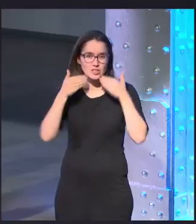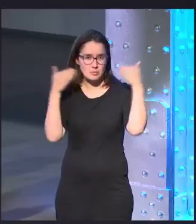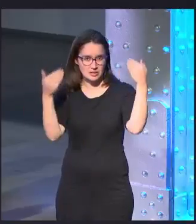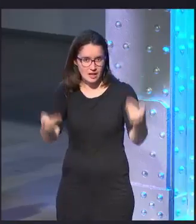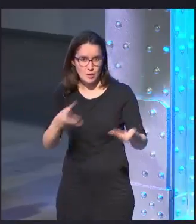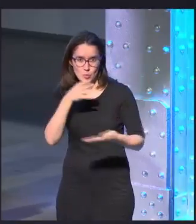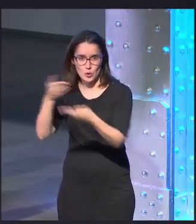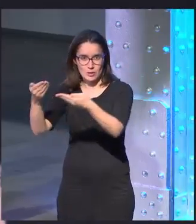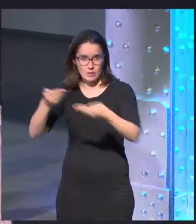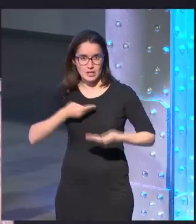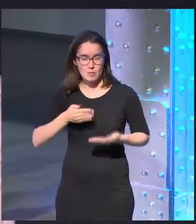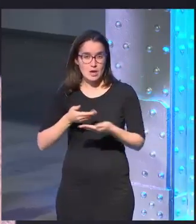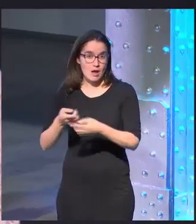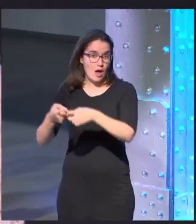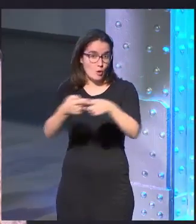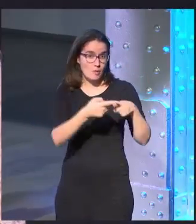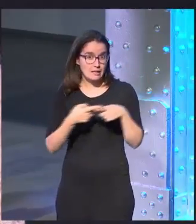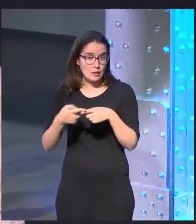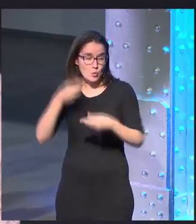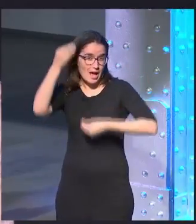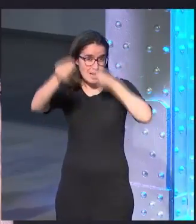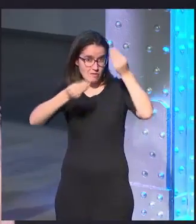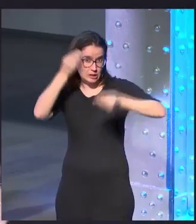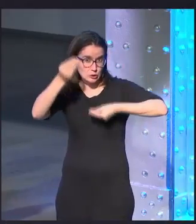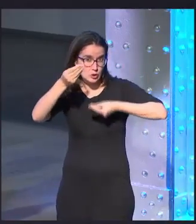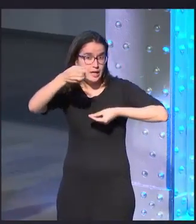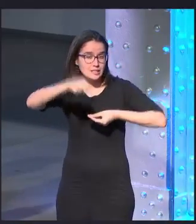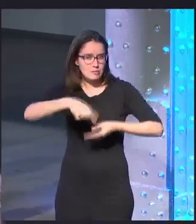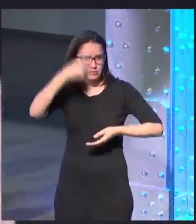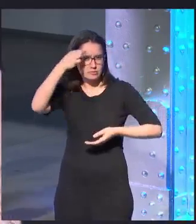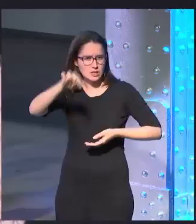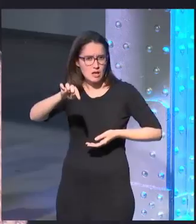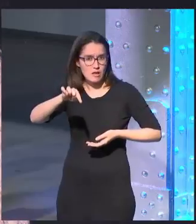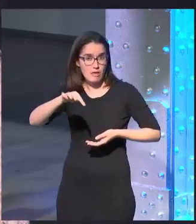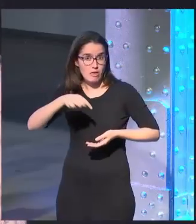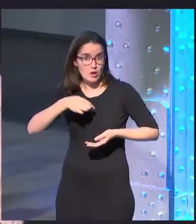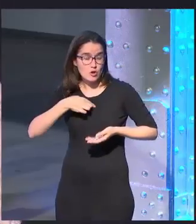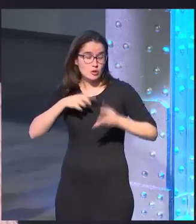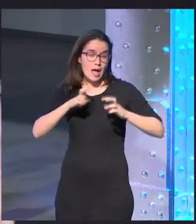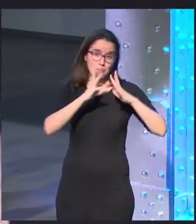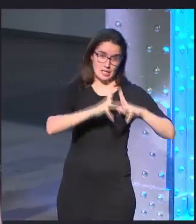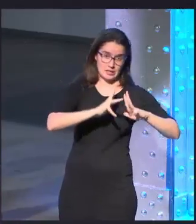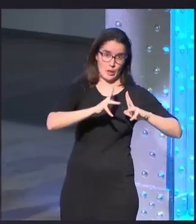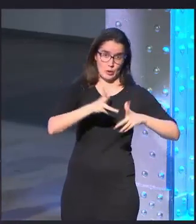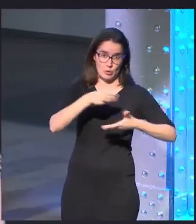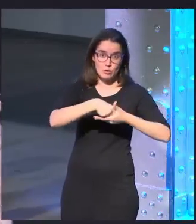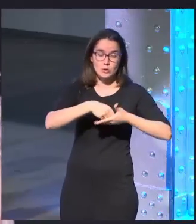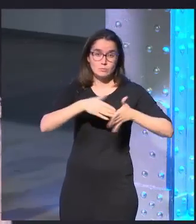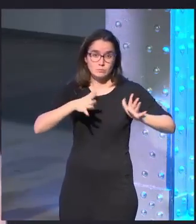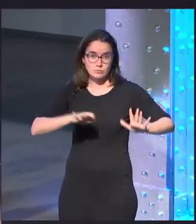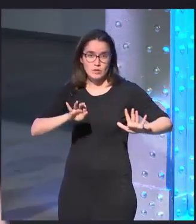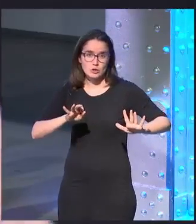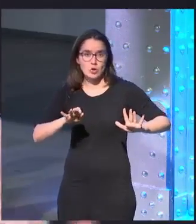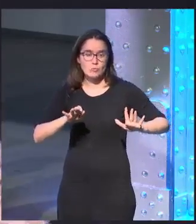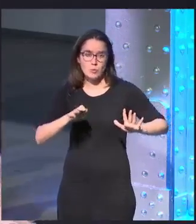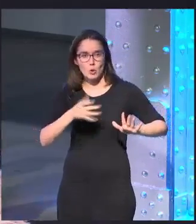gracias por invitarme a compartir una reflexión, ¿no? También soy consciente que soy la parte de la administración y probablemente pues sea la